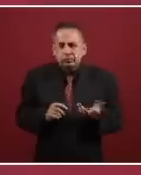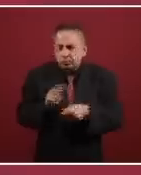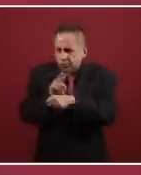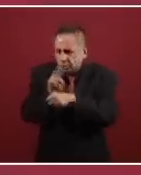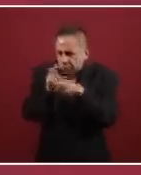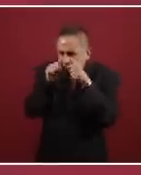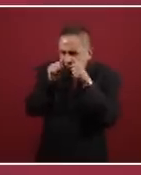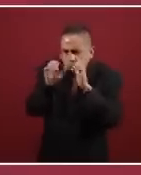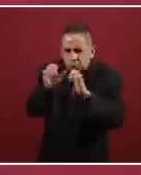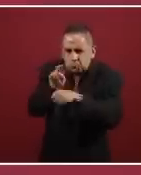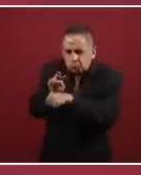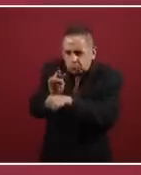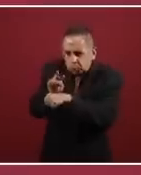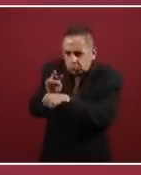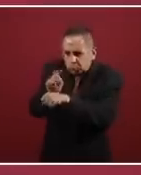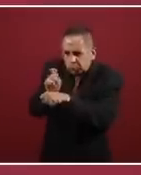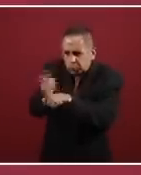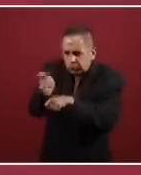minuciosos